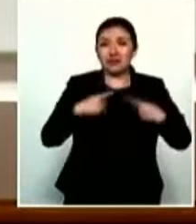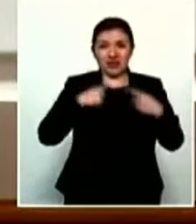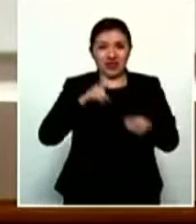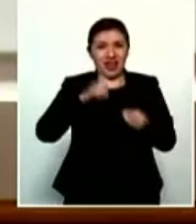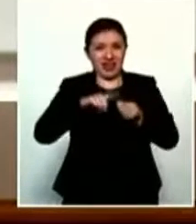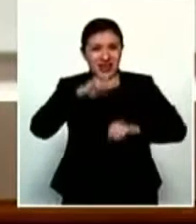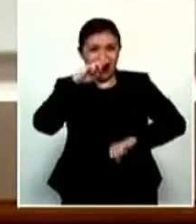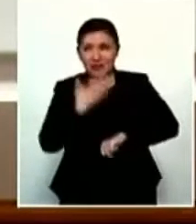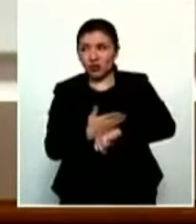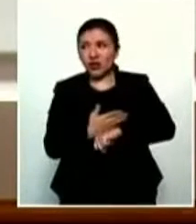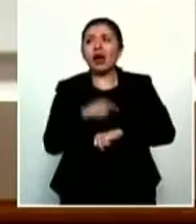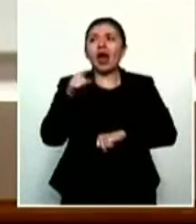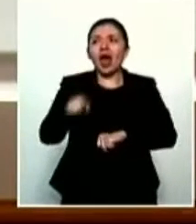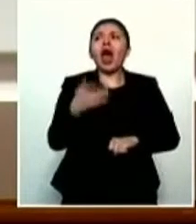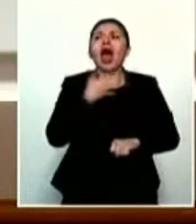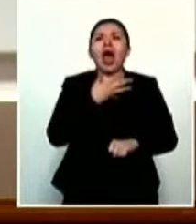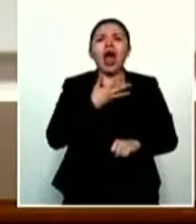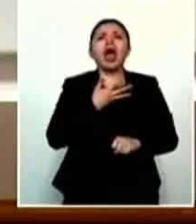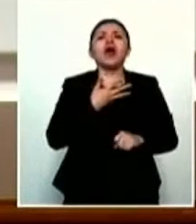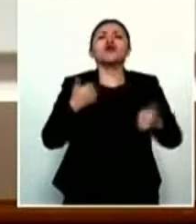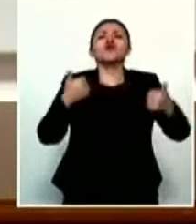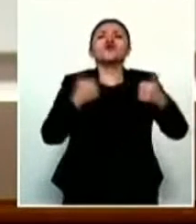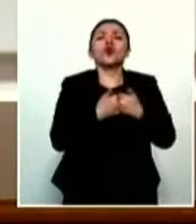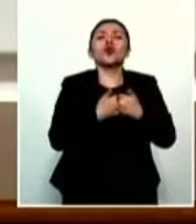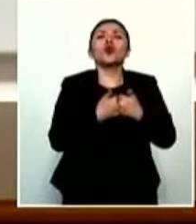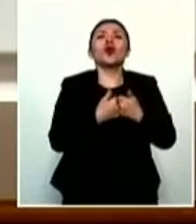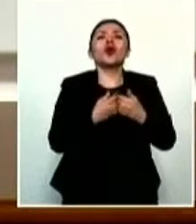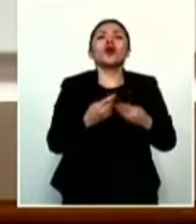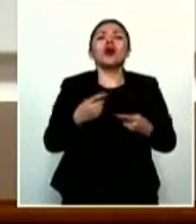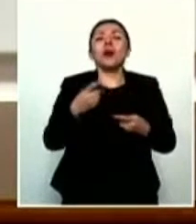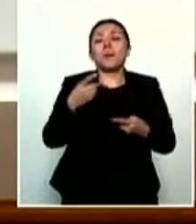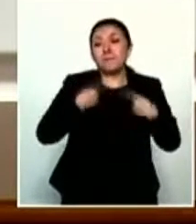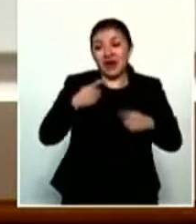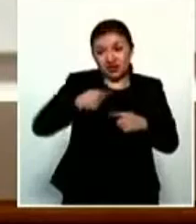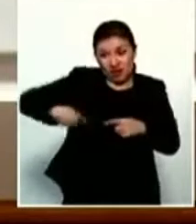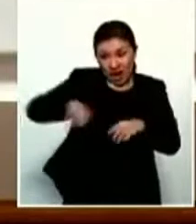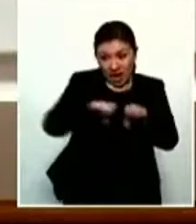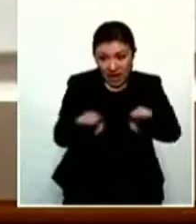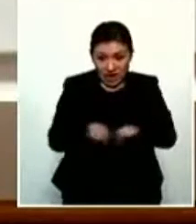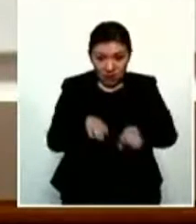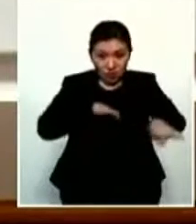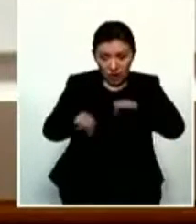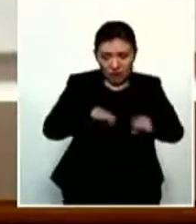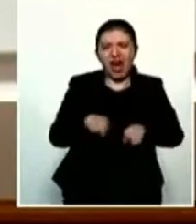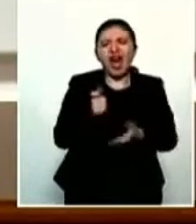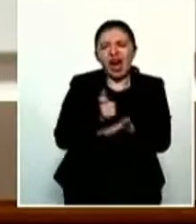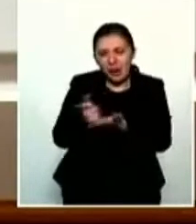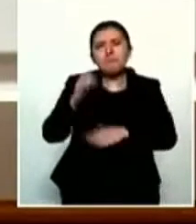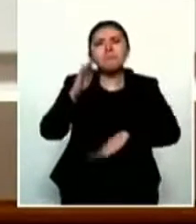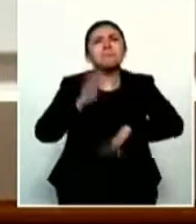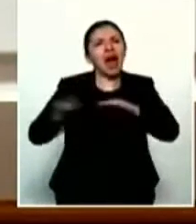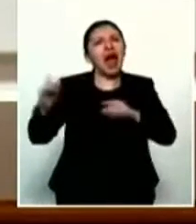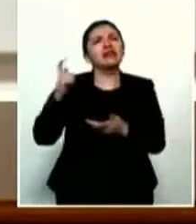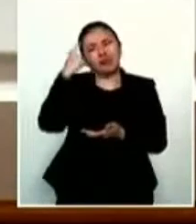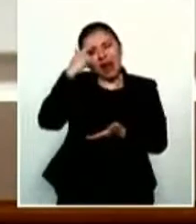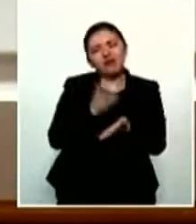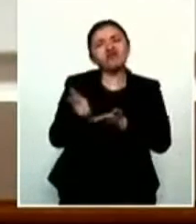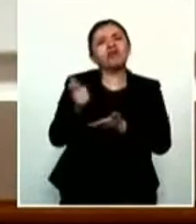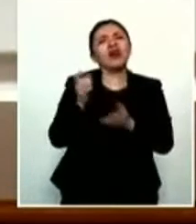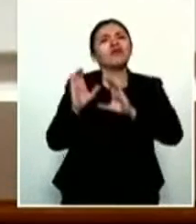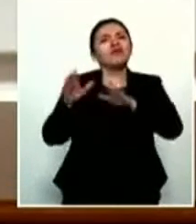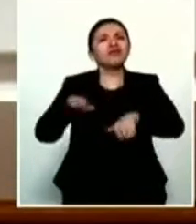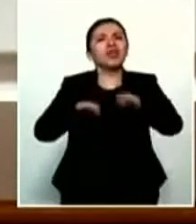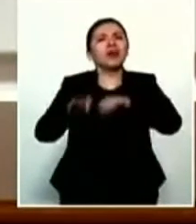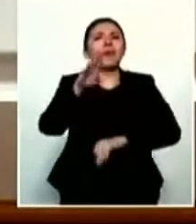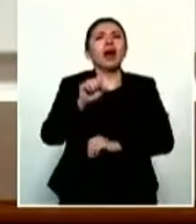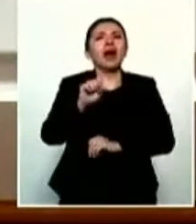darle base a todos los que estaban ahí, subirles el sueldo, aunque la mayoría ni siquiera sabían